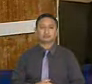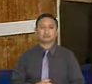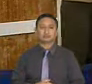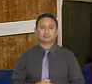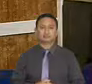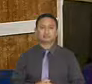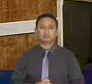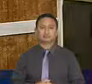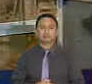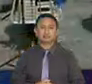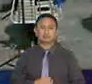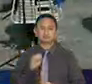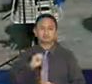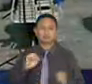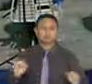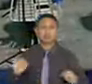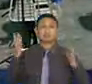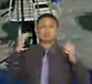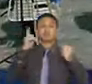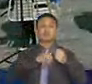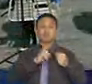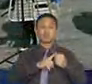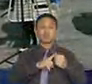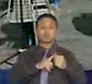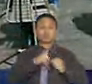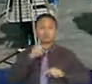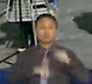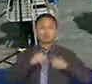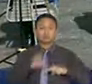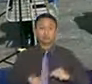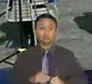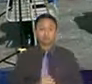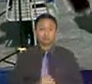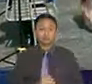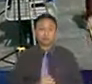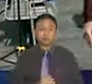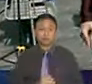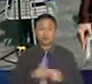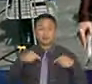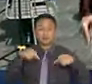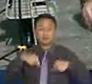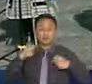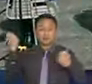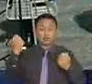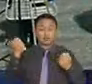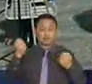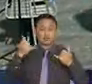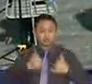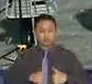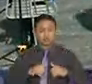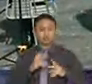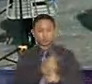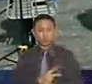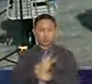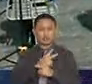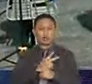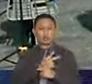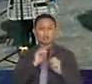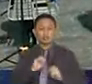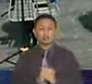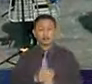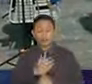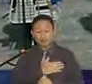Así es que viva aquí todo Diana y Roberto que viva no solamente en Estas fiestas sino que también cuidamos que protegemos